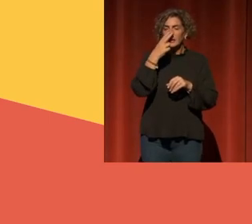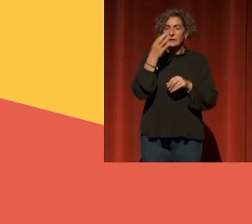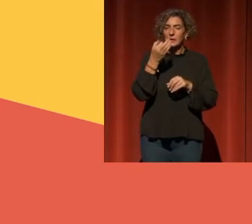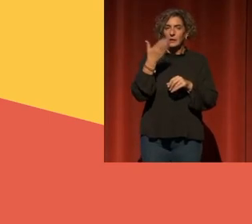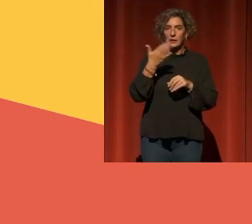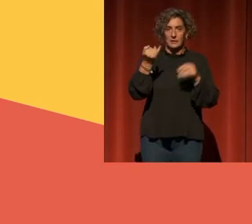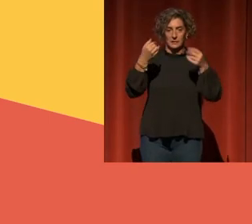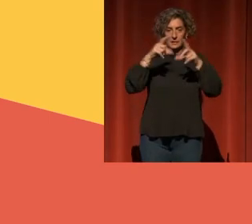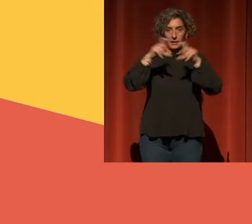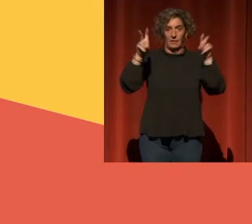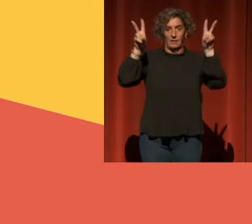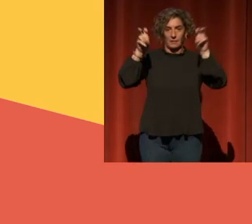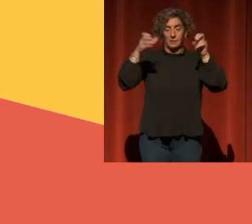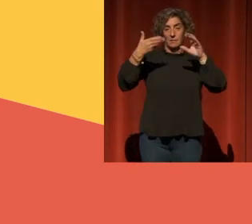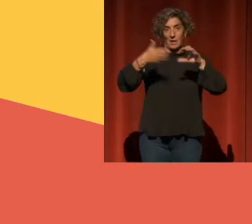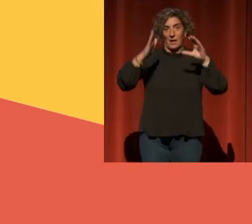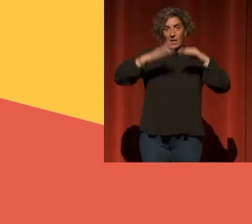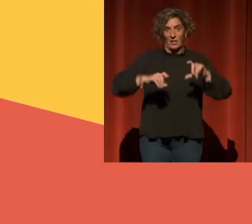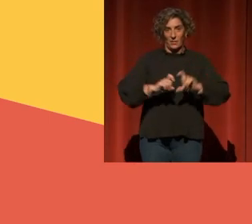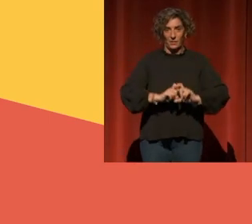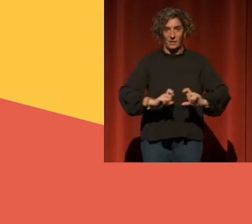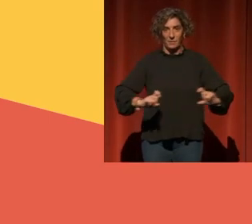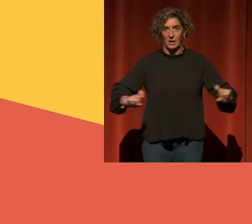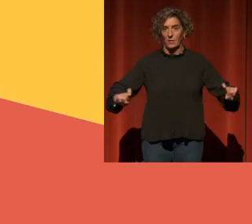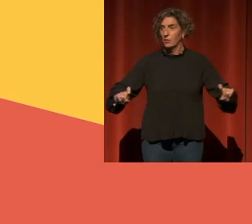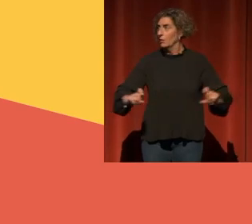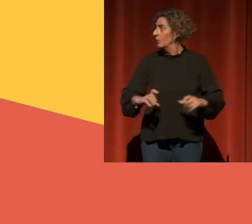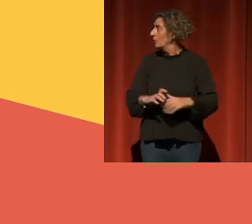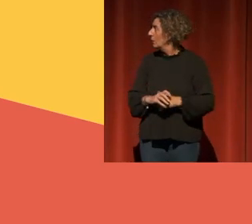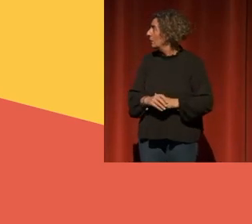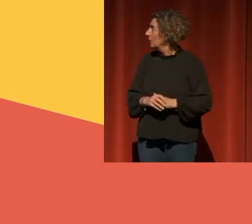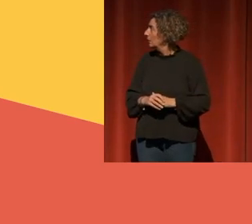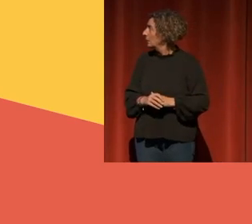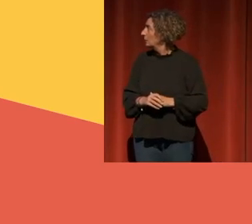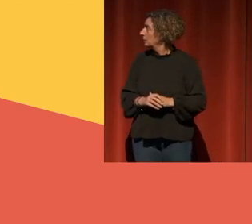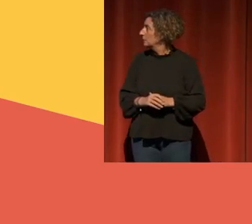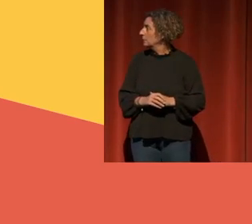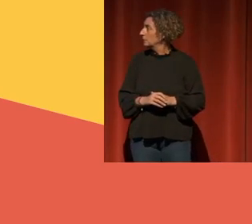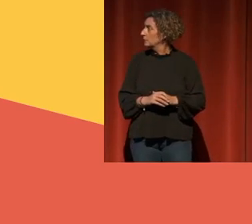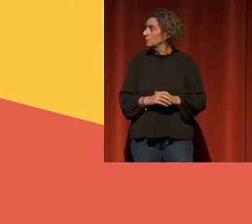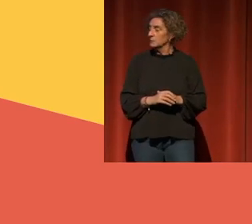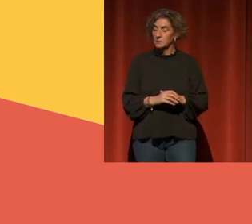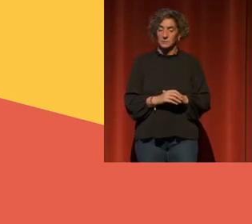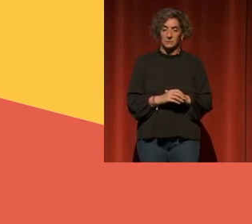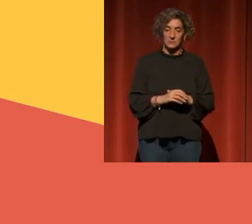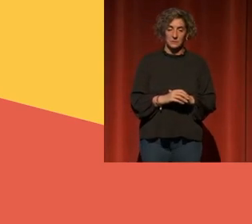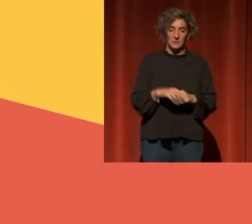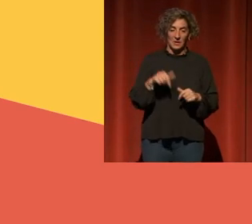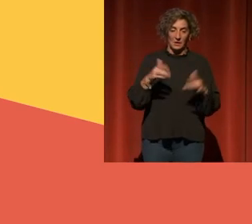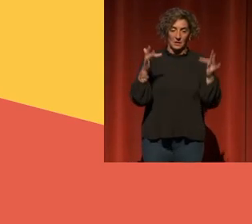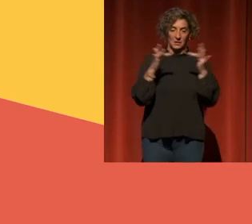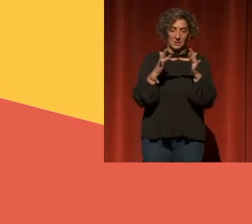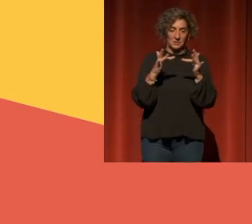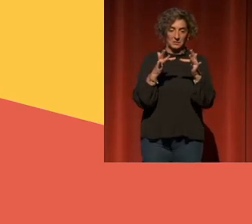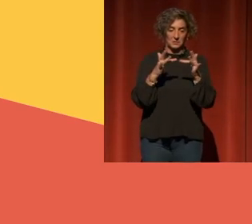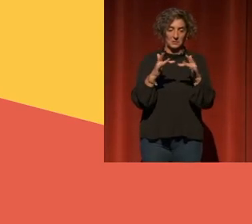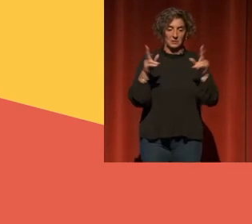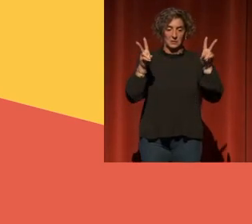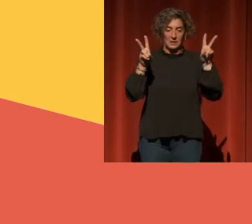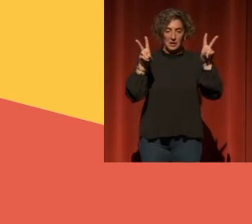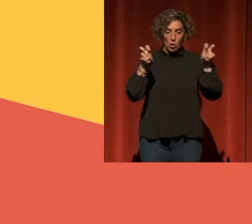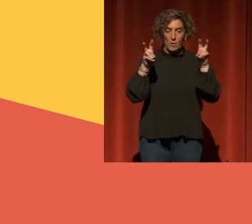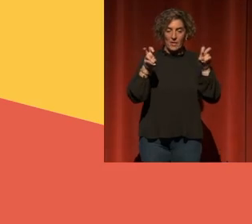lema que aparece debajo Connect innovate at que además lo hemos escuchado esta mañana constantemente